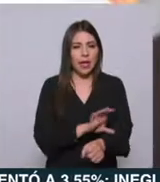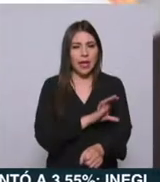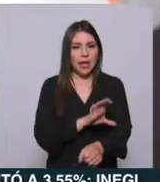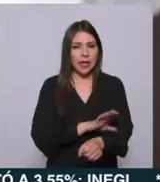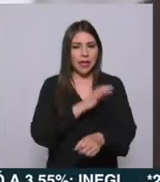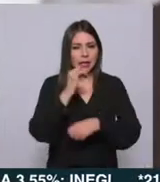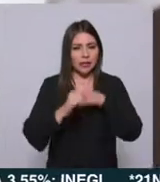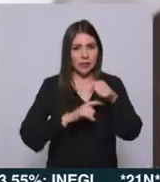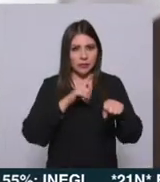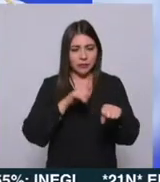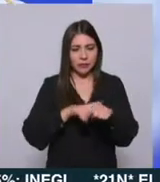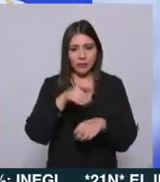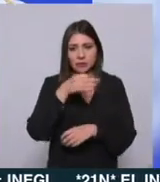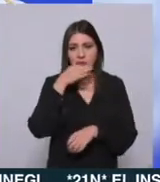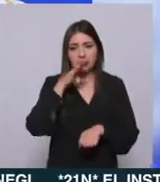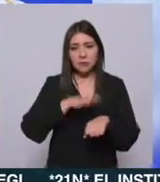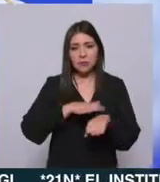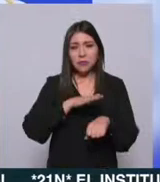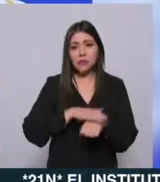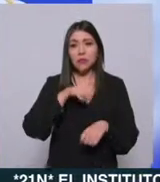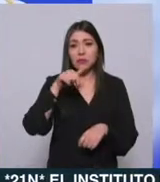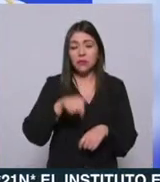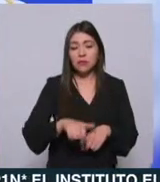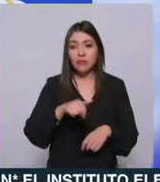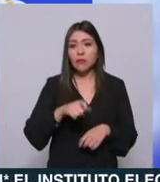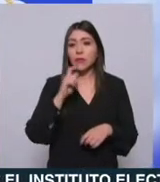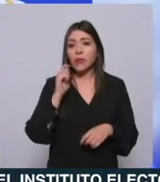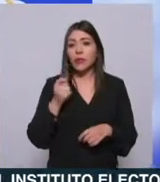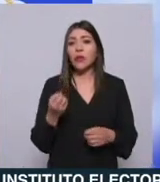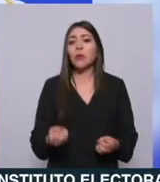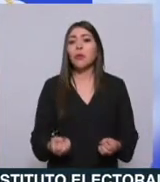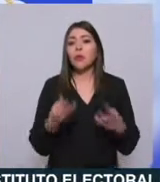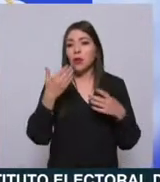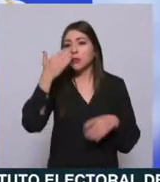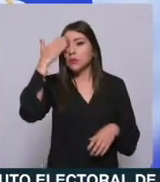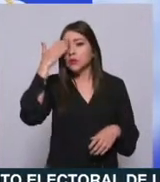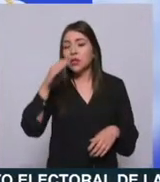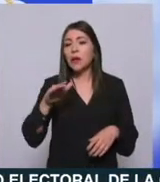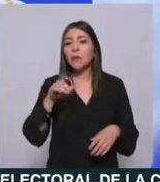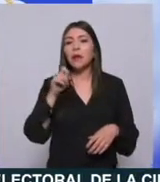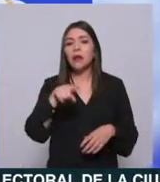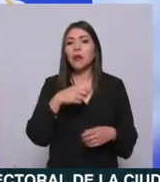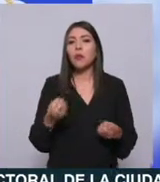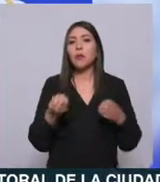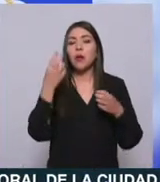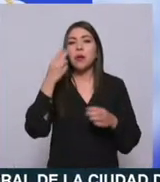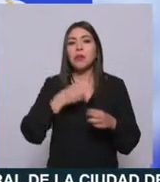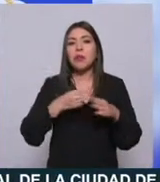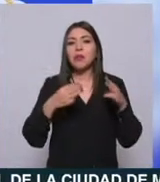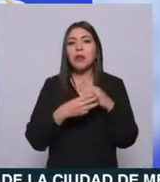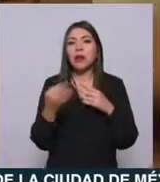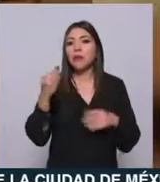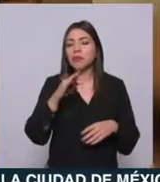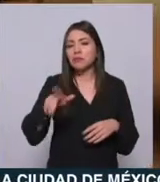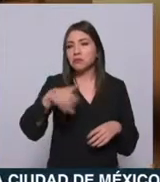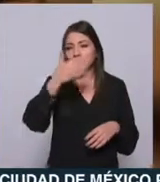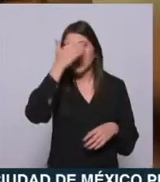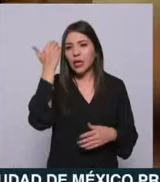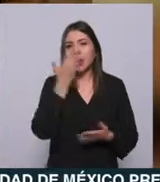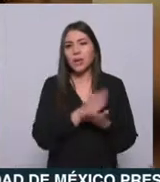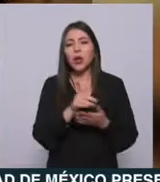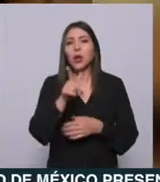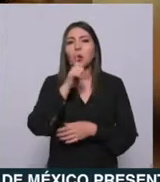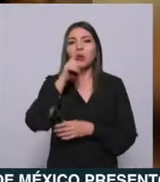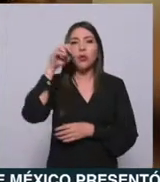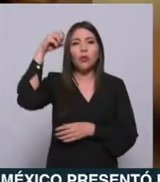que en el mercado ilegal no existe ninguna cuantificación que se pueda tomar en serio. Asimismo, señaló que el mercado de los focos es